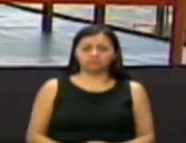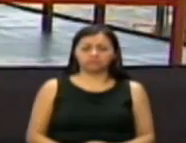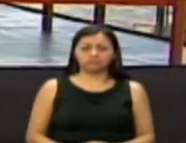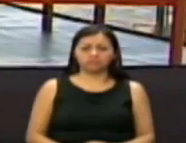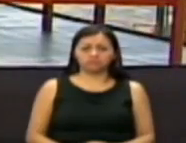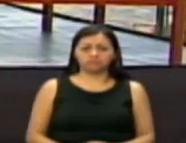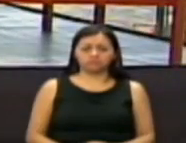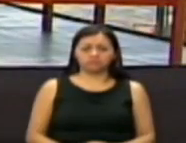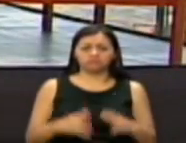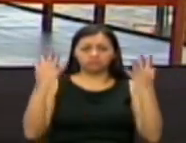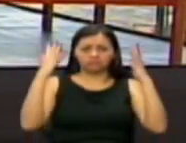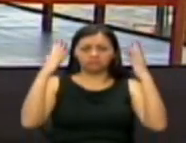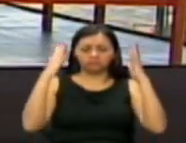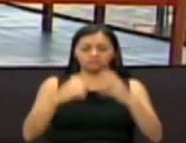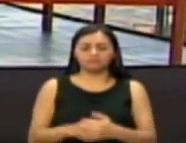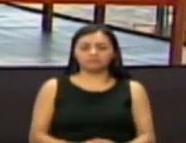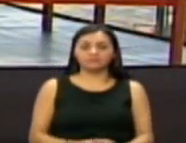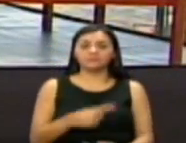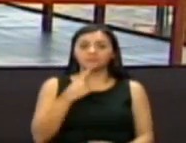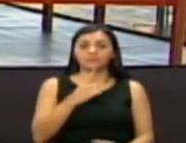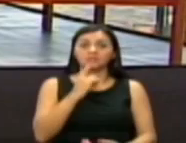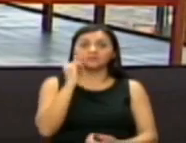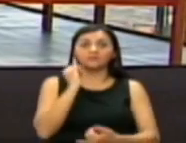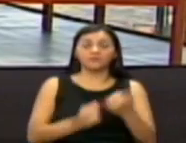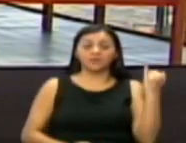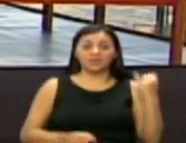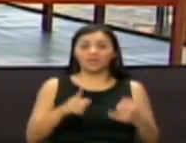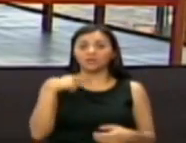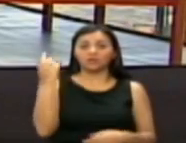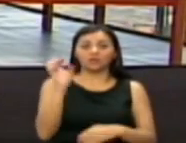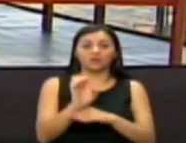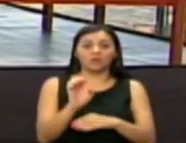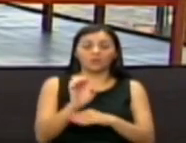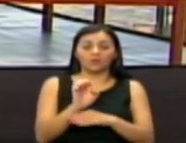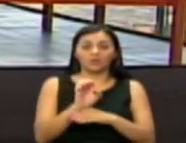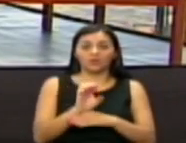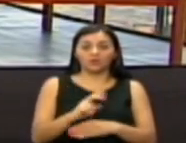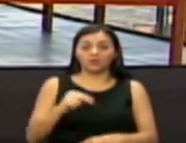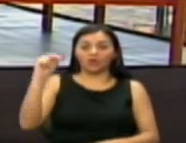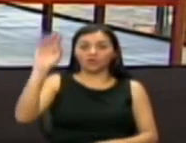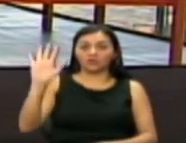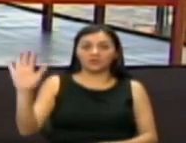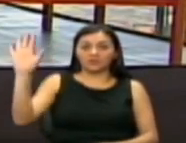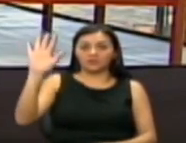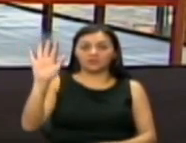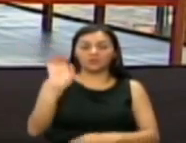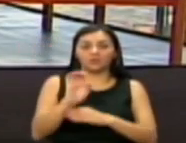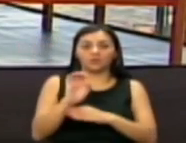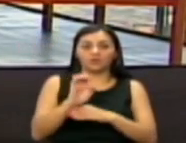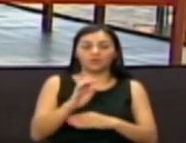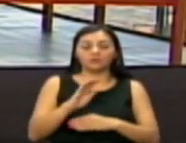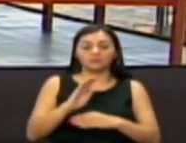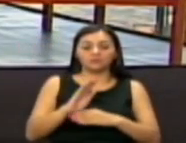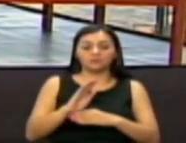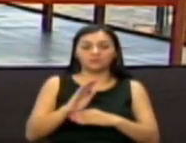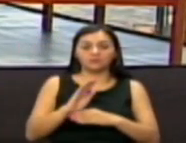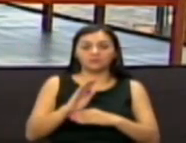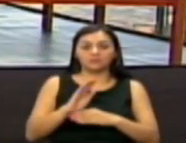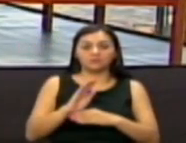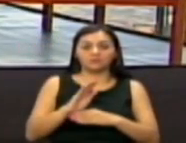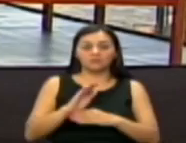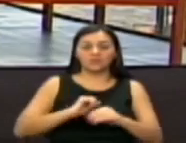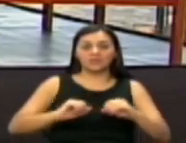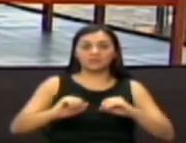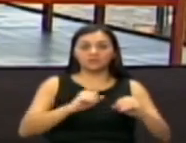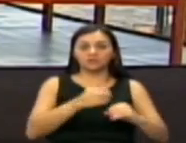presidente, ¿cuál sería su mensaje a los ecuatorianos de la región norte ante esta situación y lo que se viene con respecto a su gestión